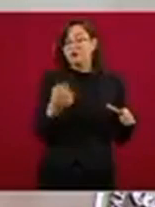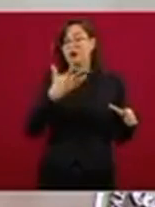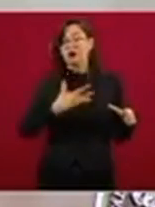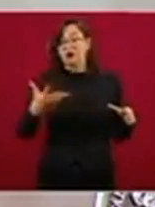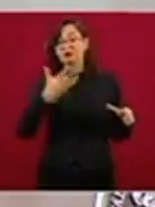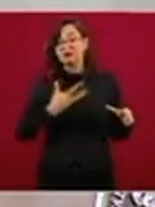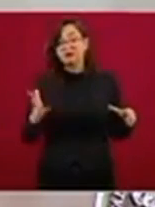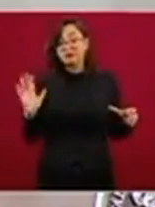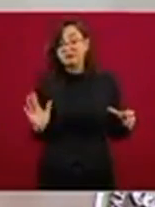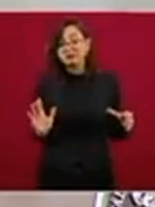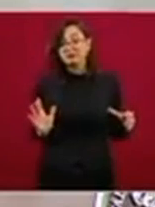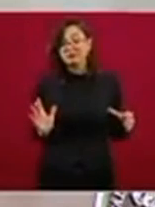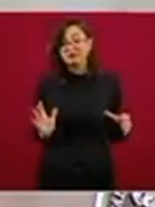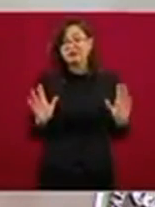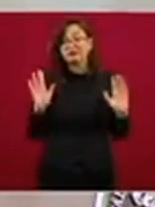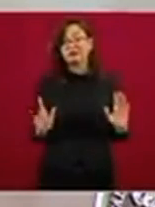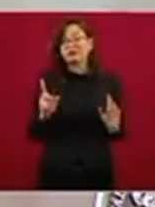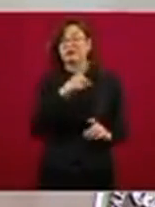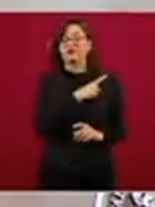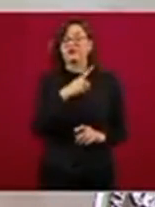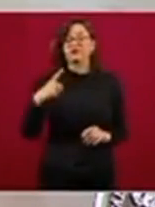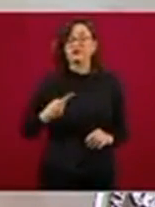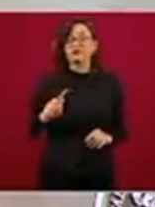entonces habría que